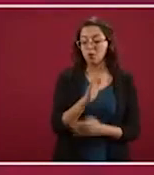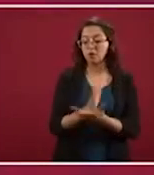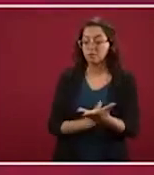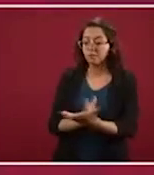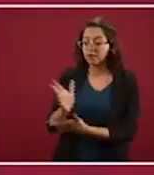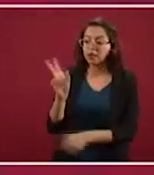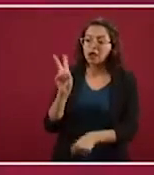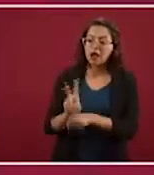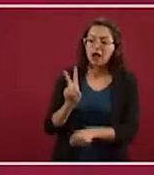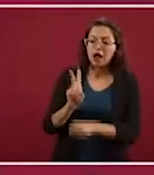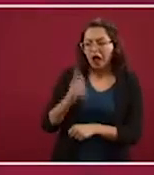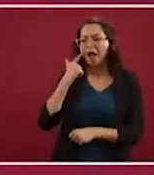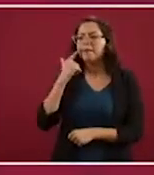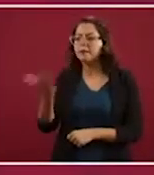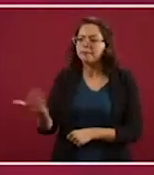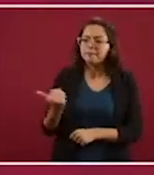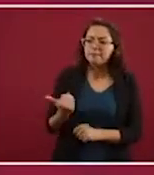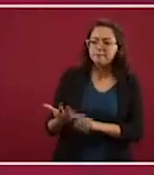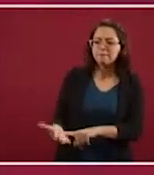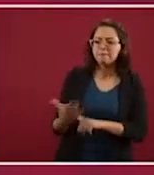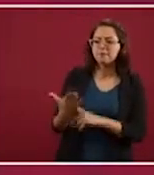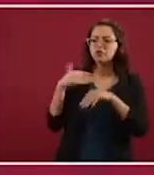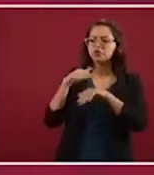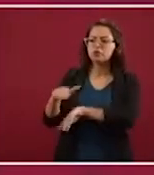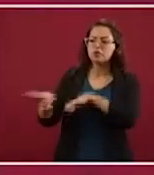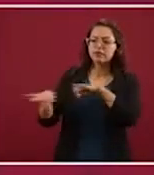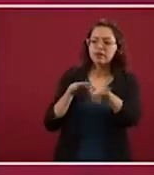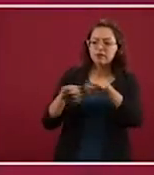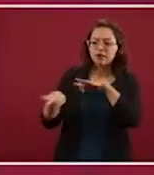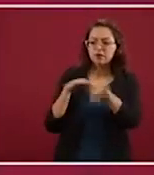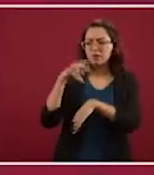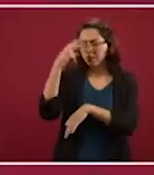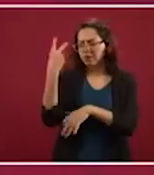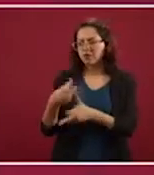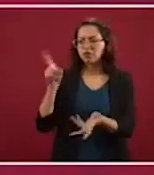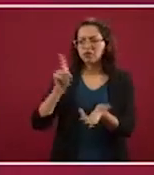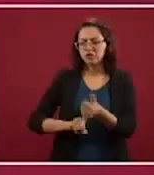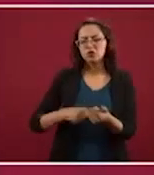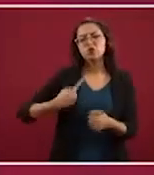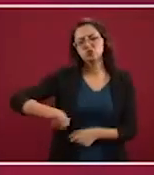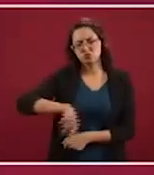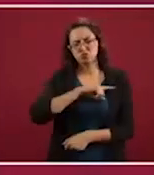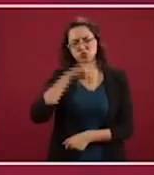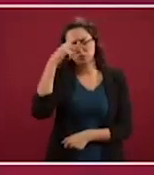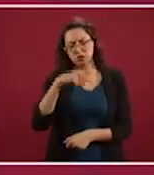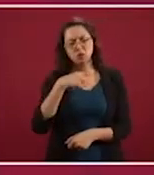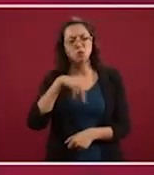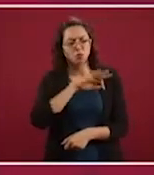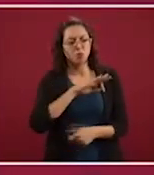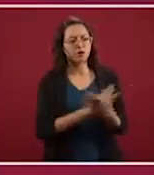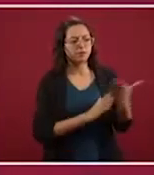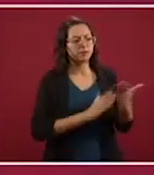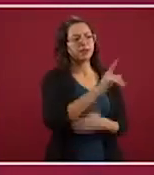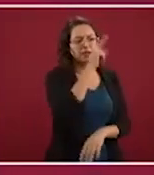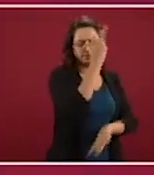hacer un cuestionamiento sobre la situación laboral en México, que lo podamos